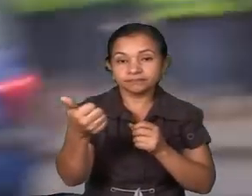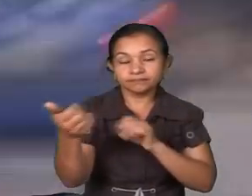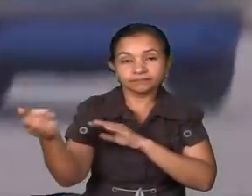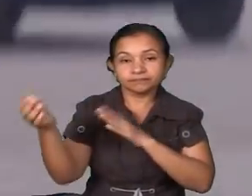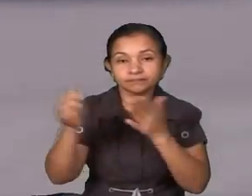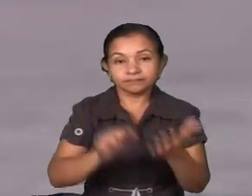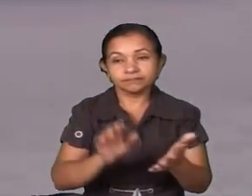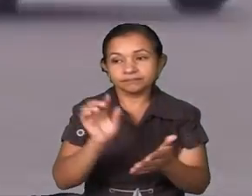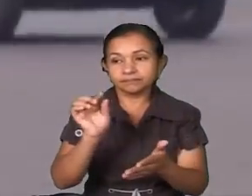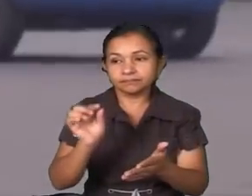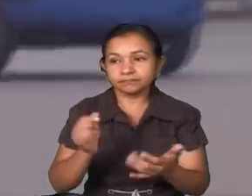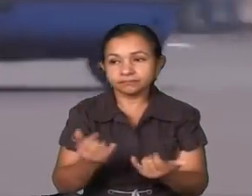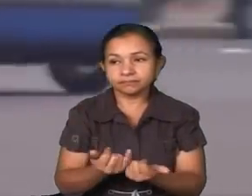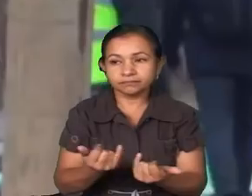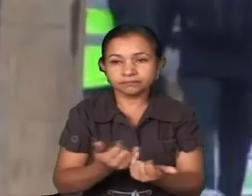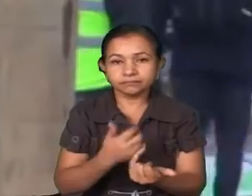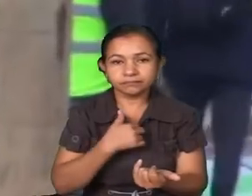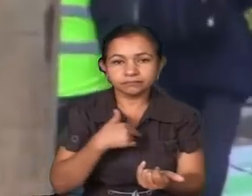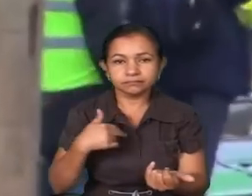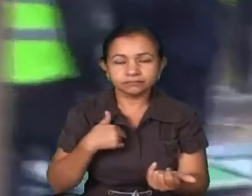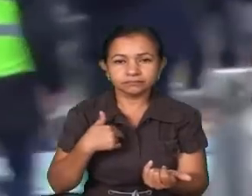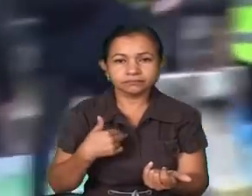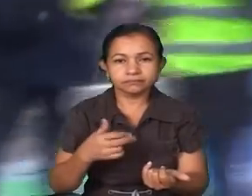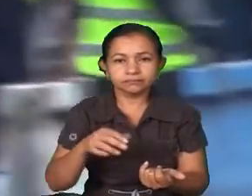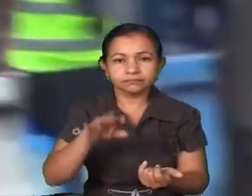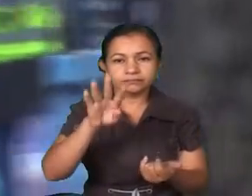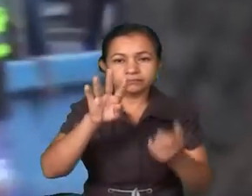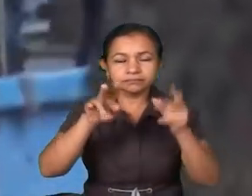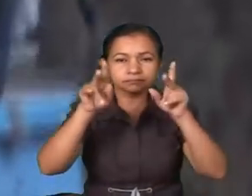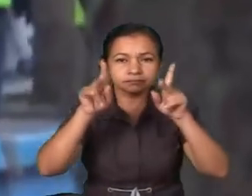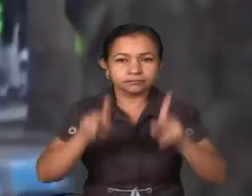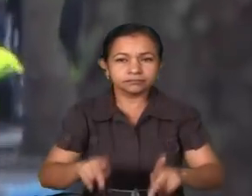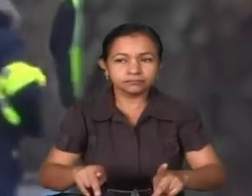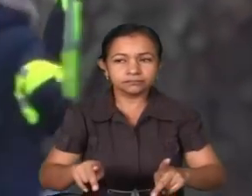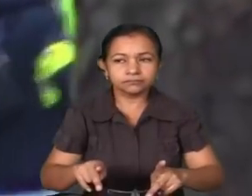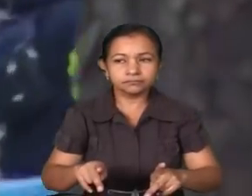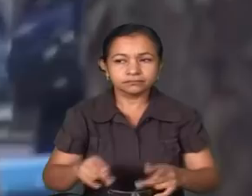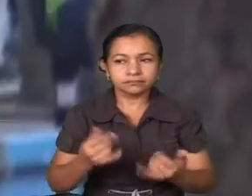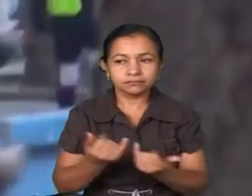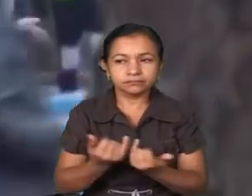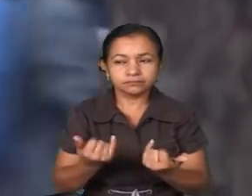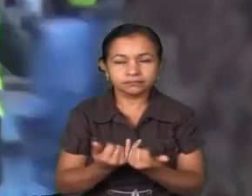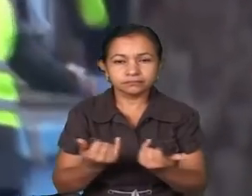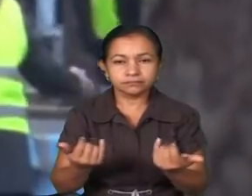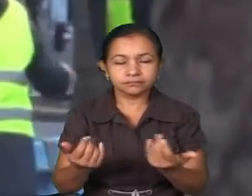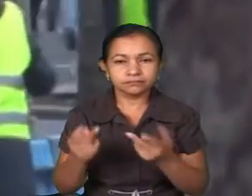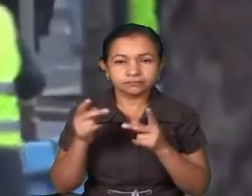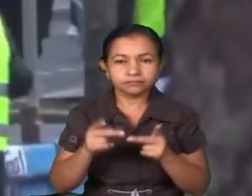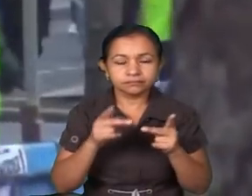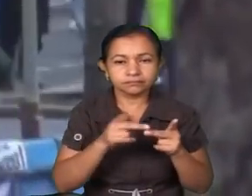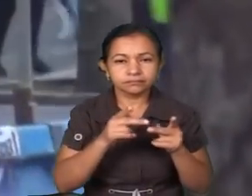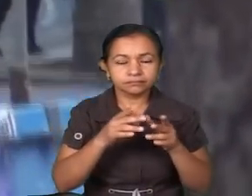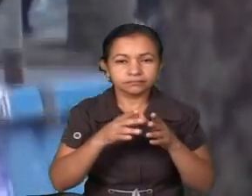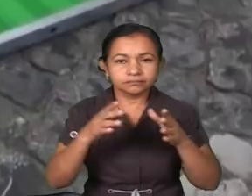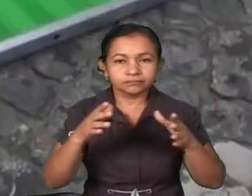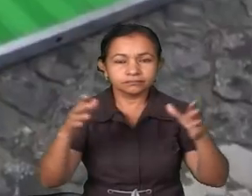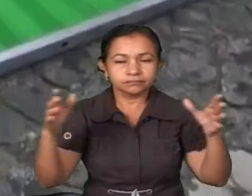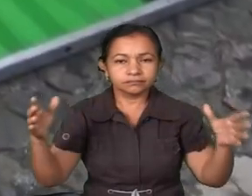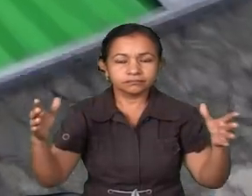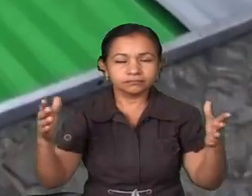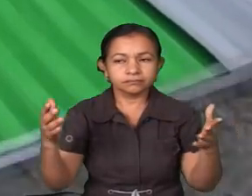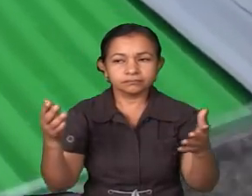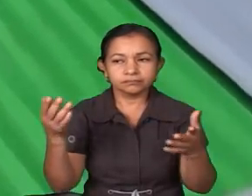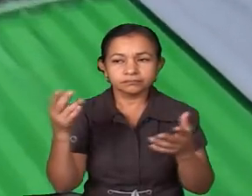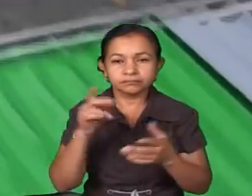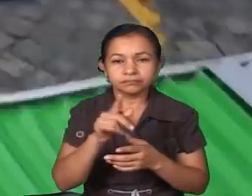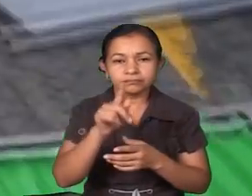de gravidez ahora mismo, 4 personas detenidas. La ampliación que nos ha llegado es que esas personas que están siendo acusadas de